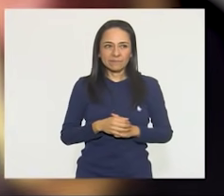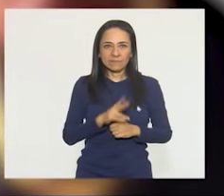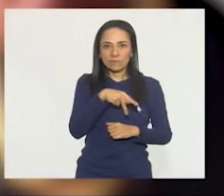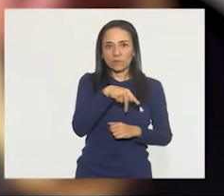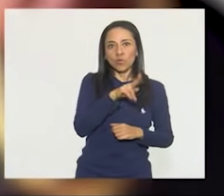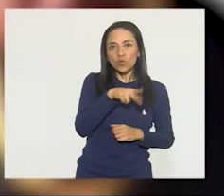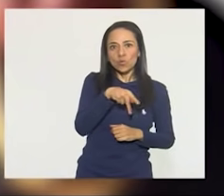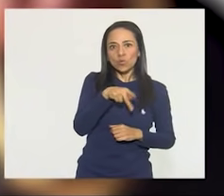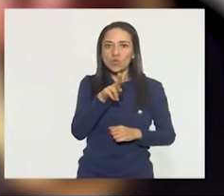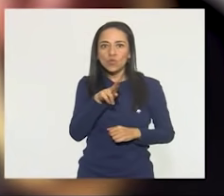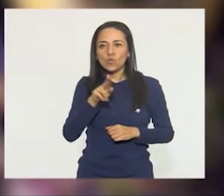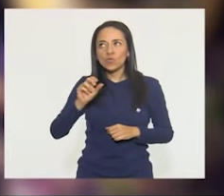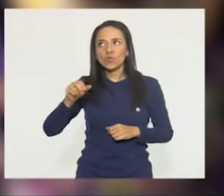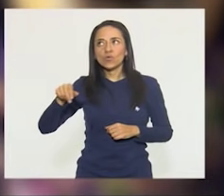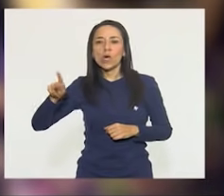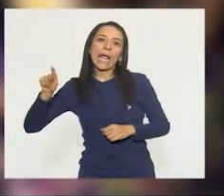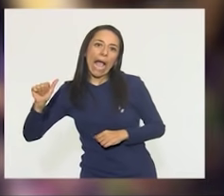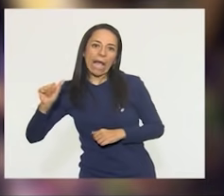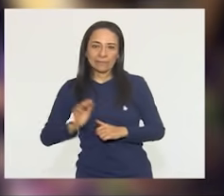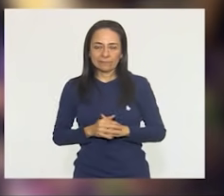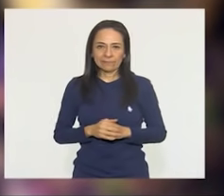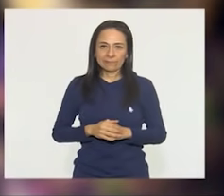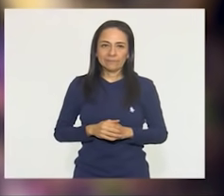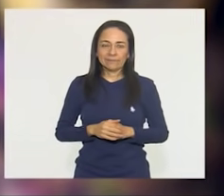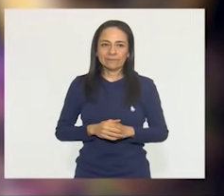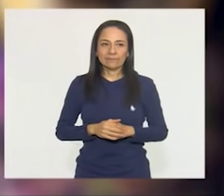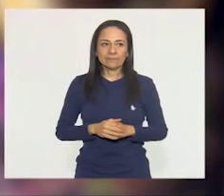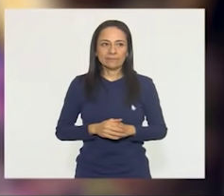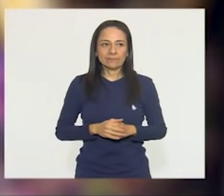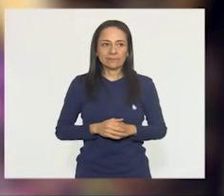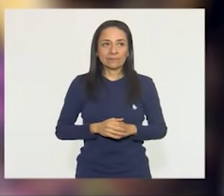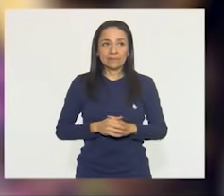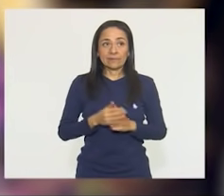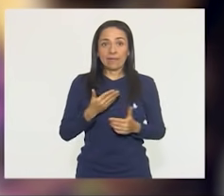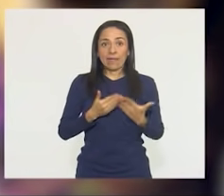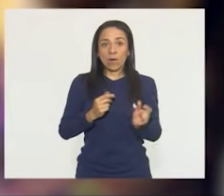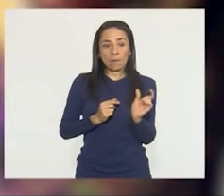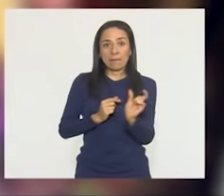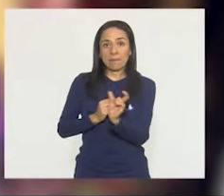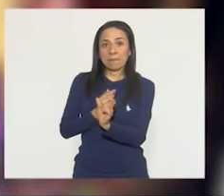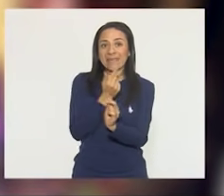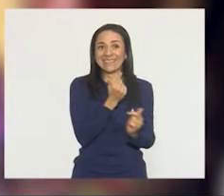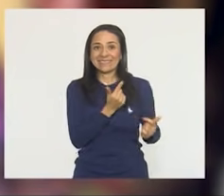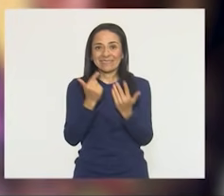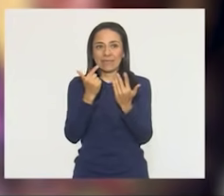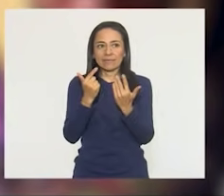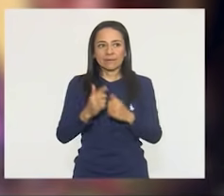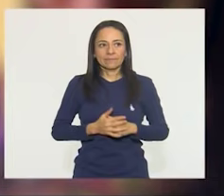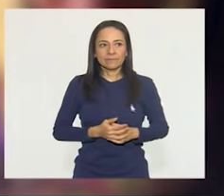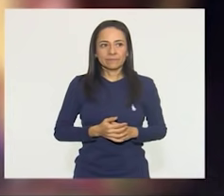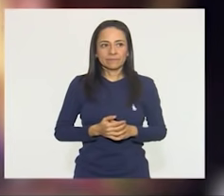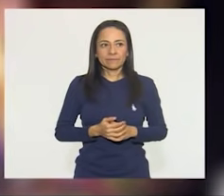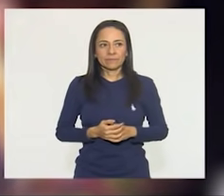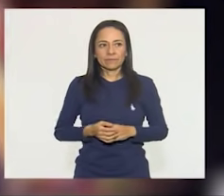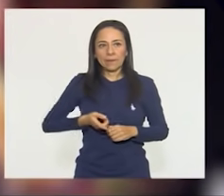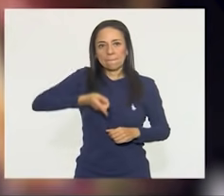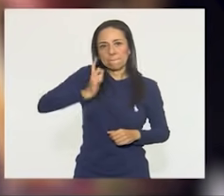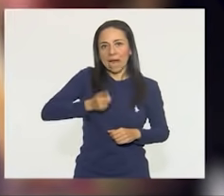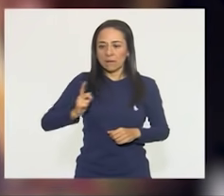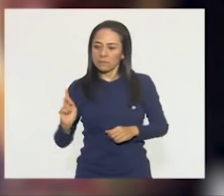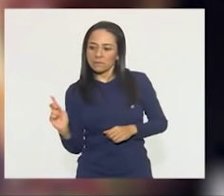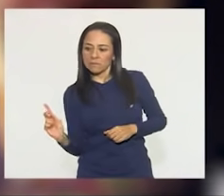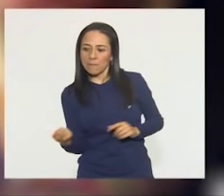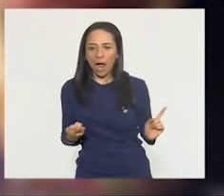Kun, ko, ka. Ritmos para jugar, siete fonemas cotidiafoneros. Kun, ko,